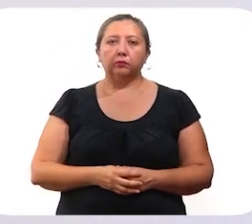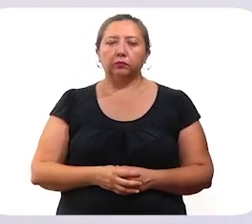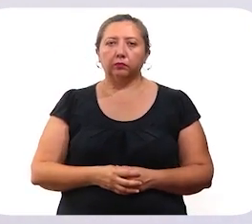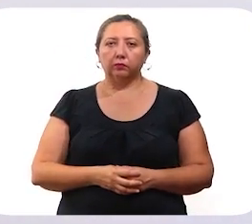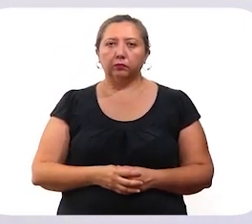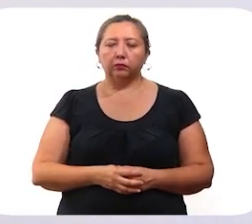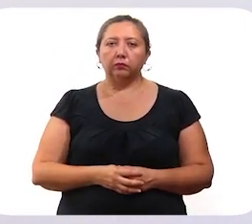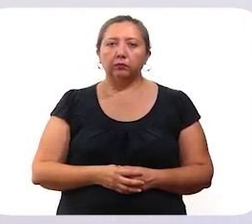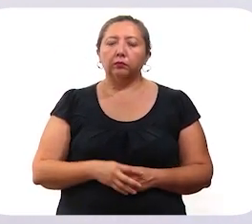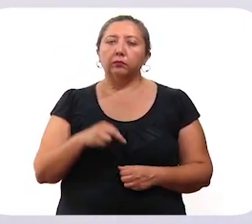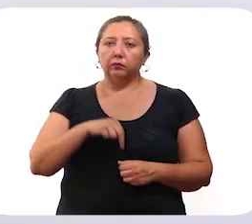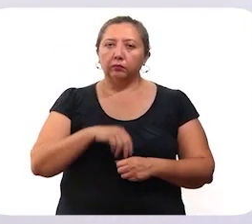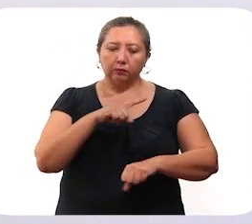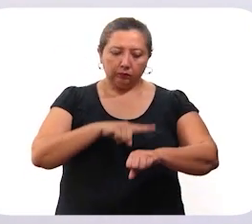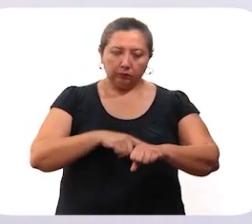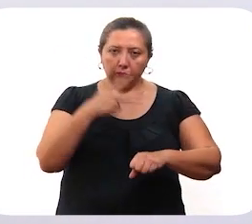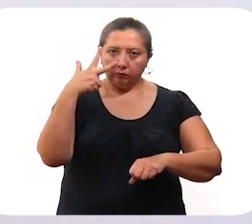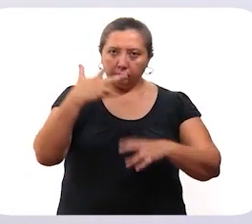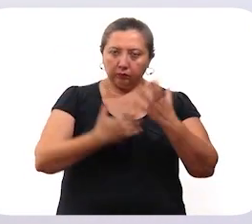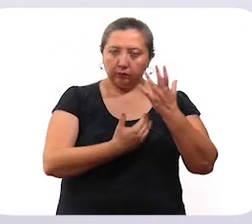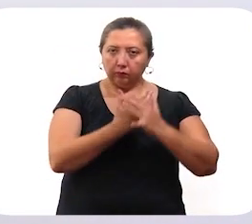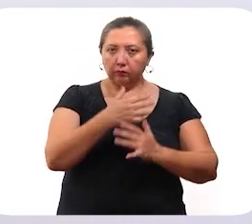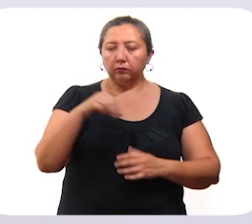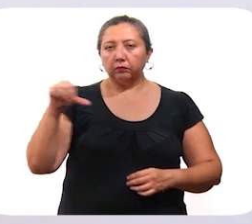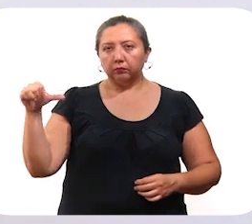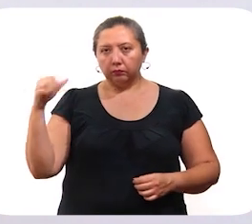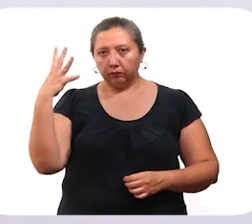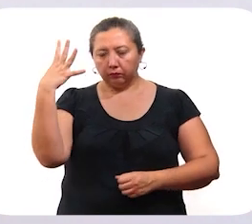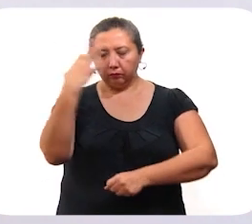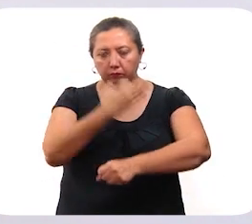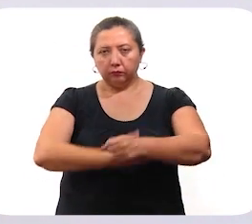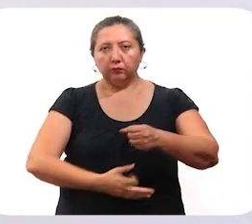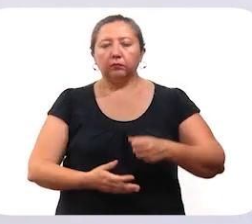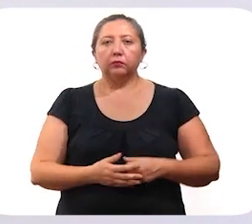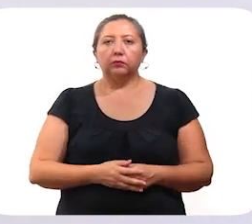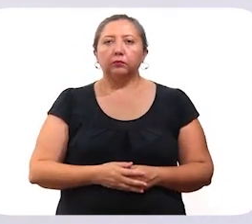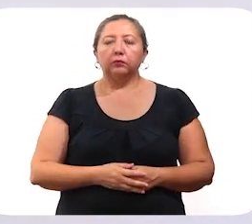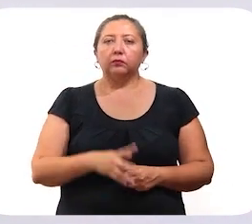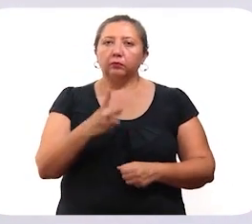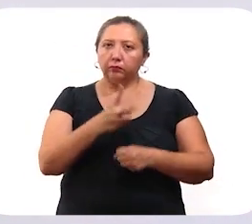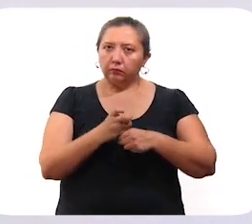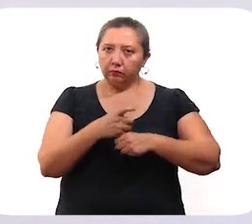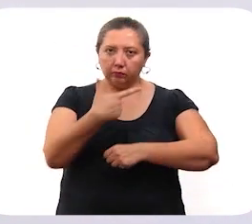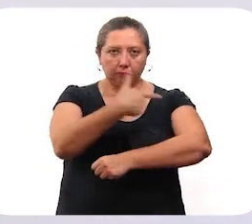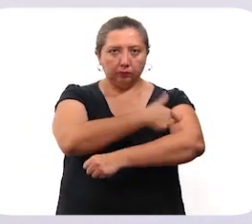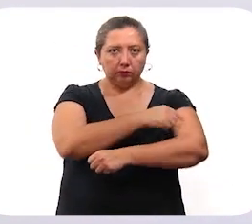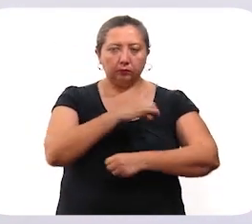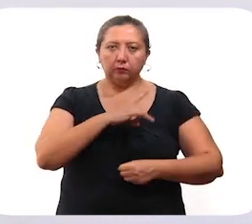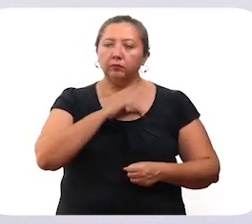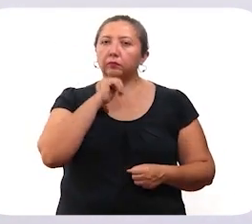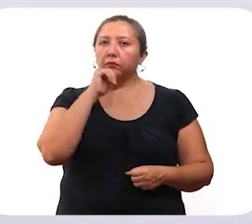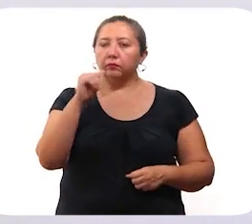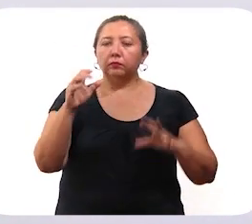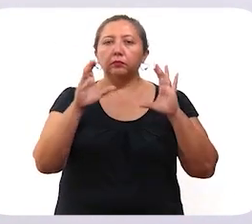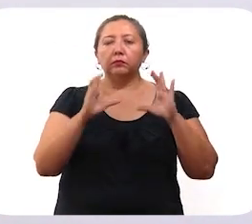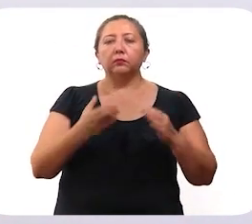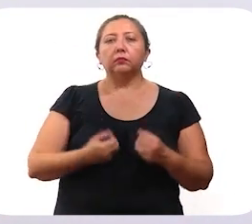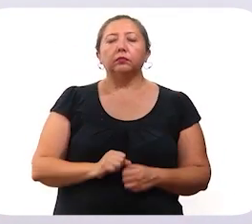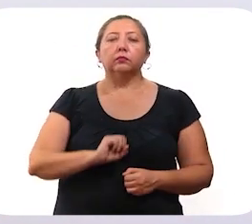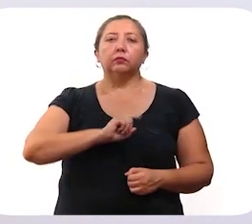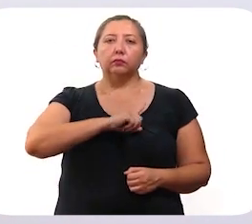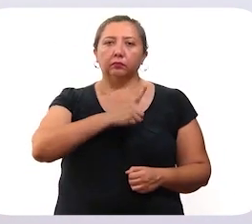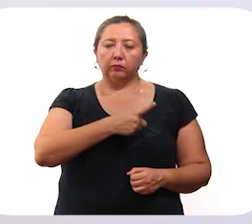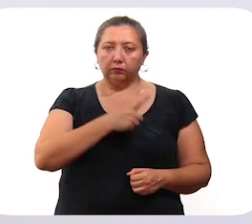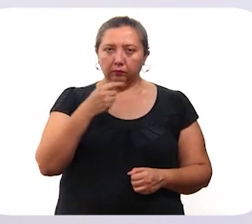Siglo XXI, en un horario de 8 de la mañana a 4 de la tarde. Los invitamos a vacunarse sin temor para proteger